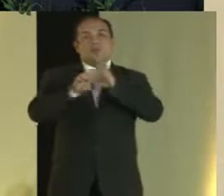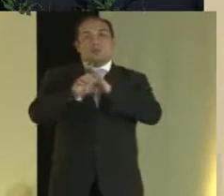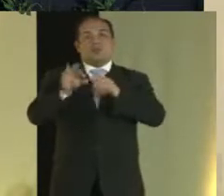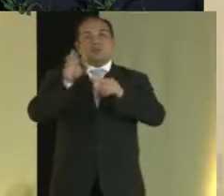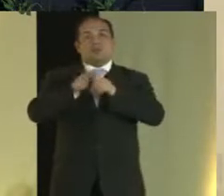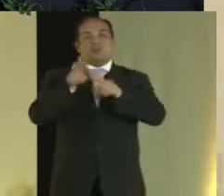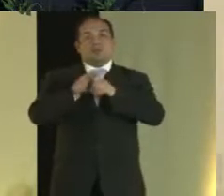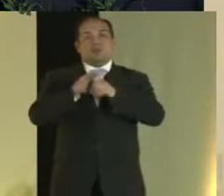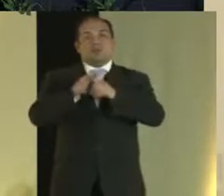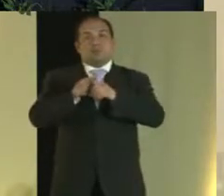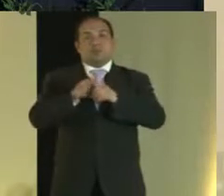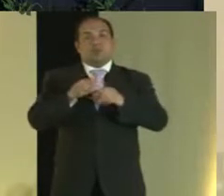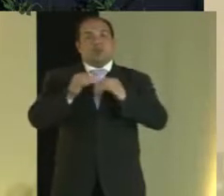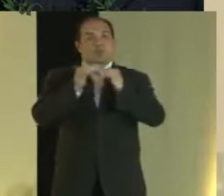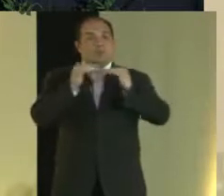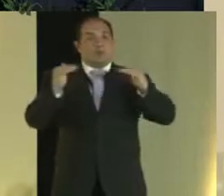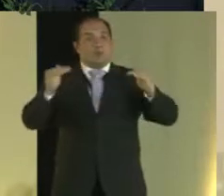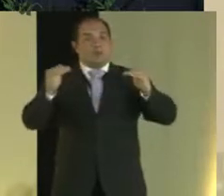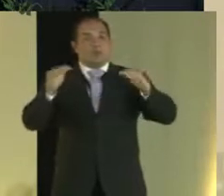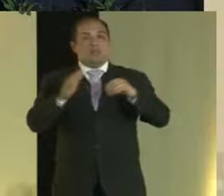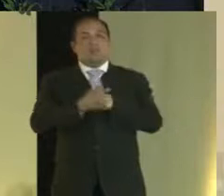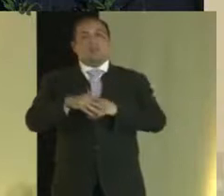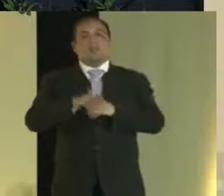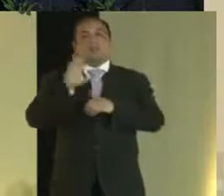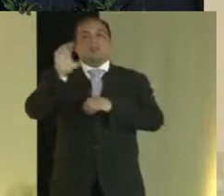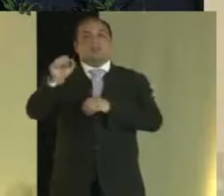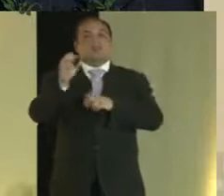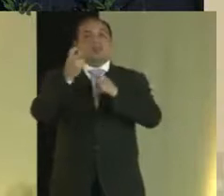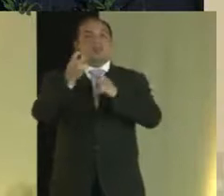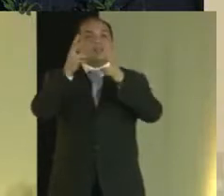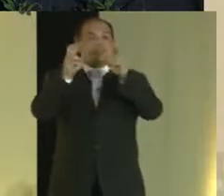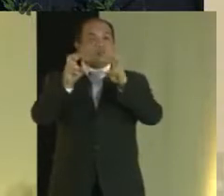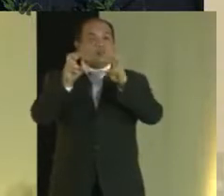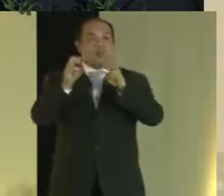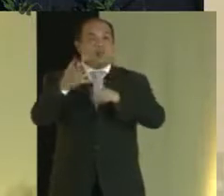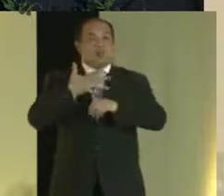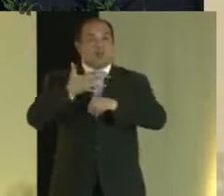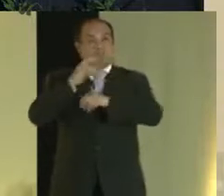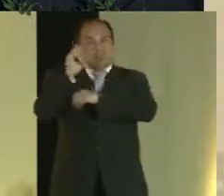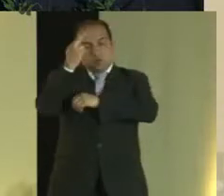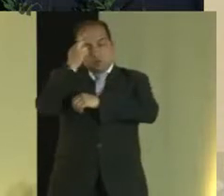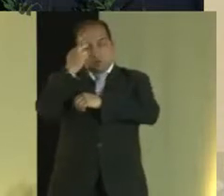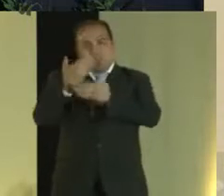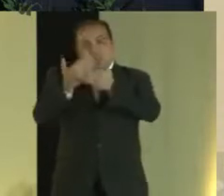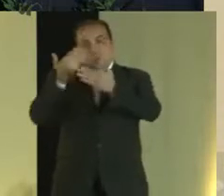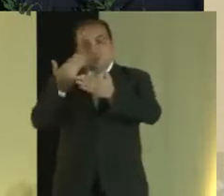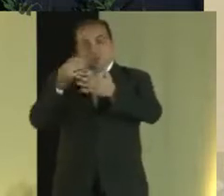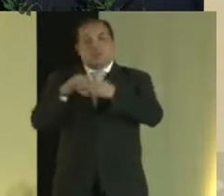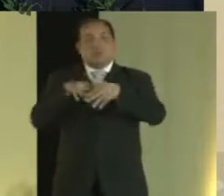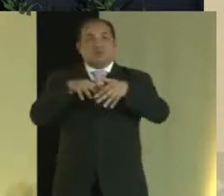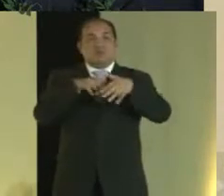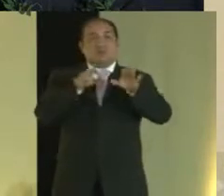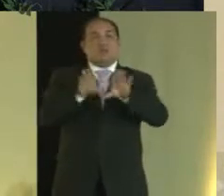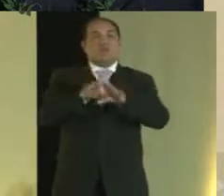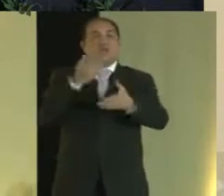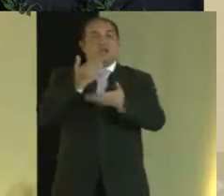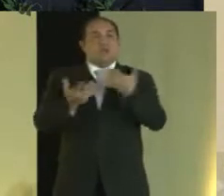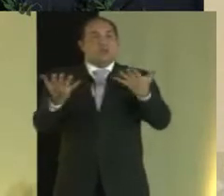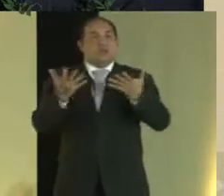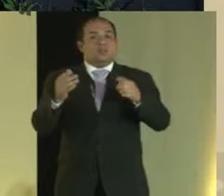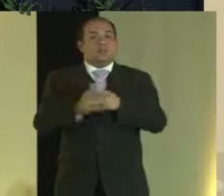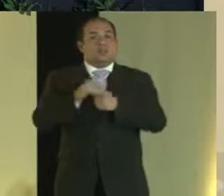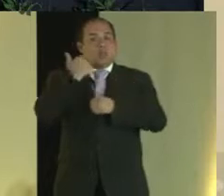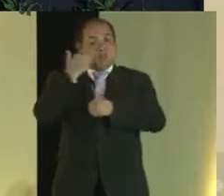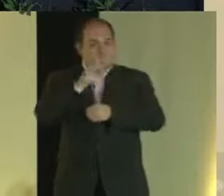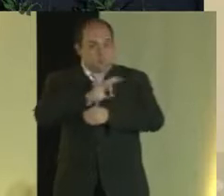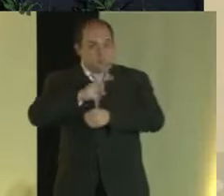de la democracia sindical, y entonces es un tema que nos lleva al pasado del movimiento y cómo vamos a enfrentarlo actualmente. Y también